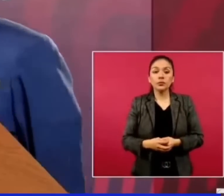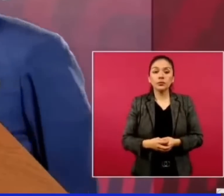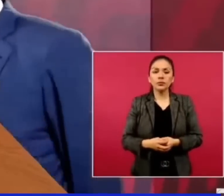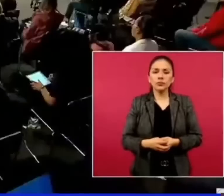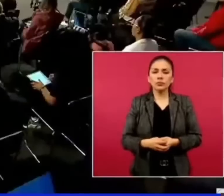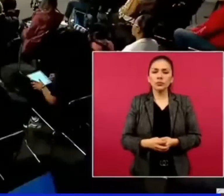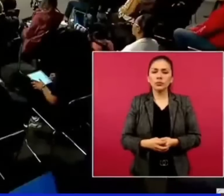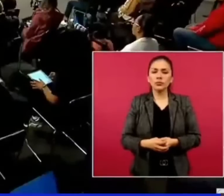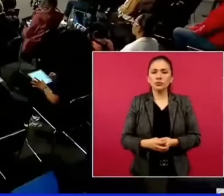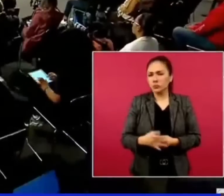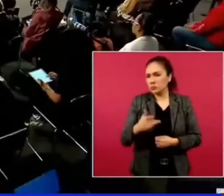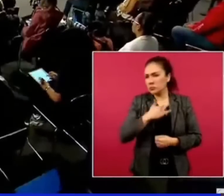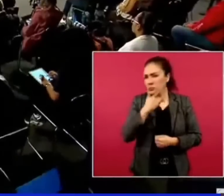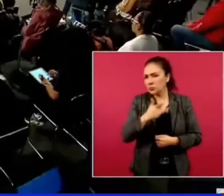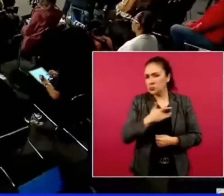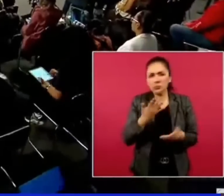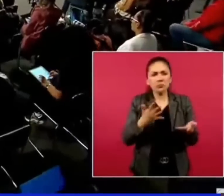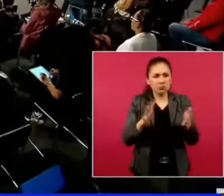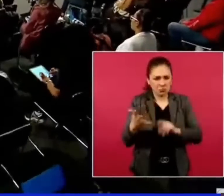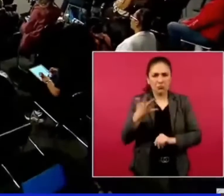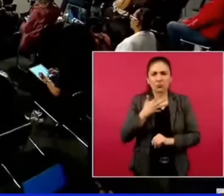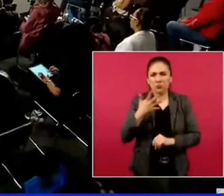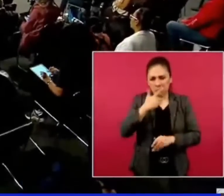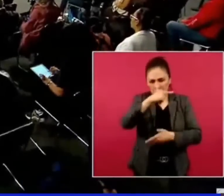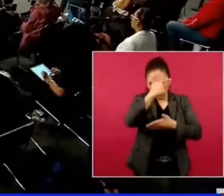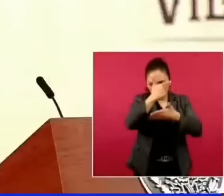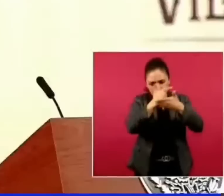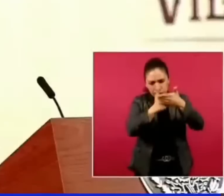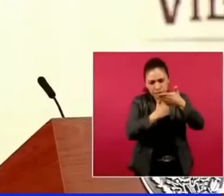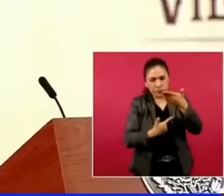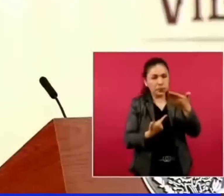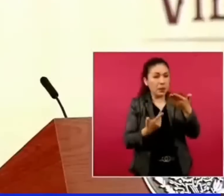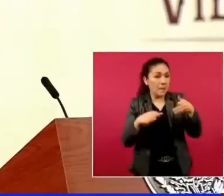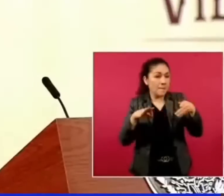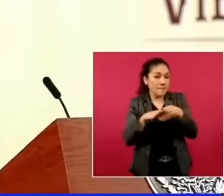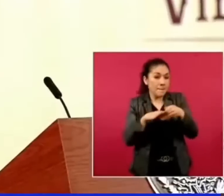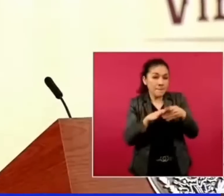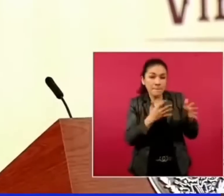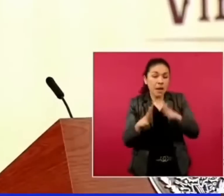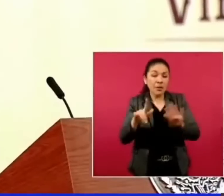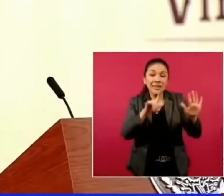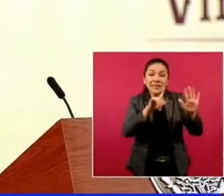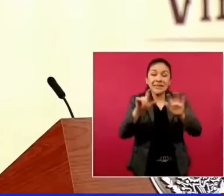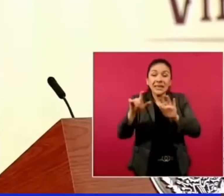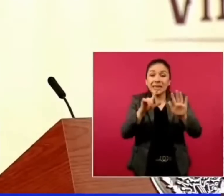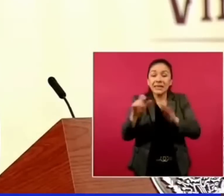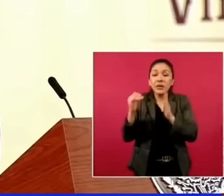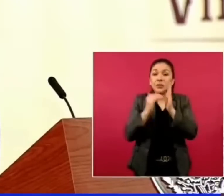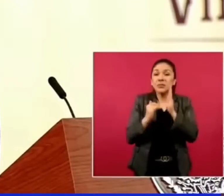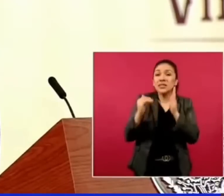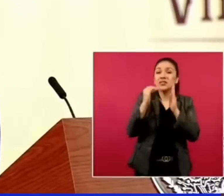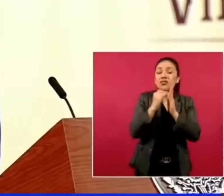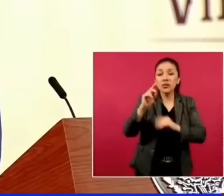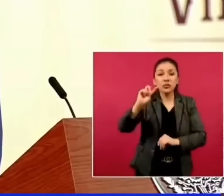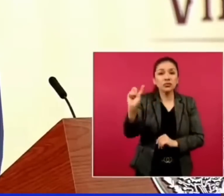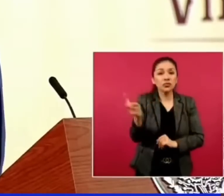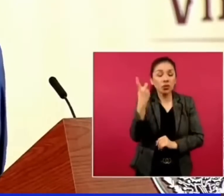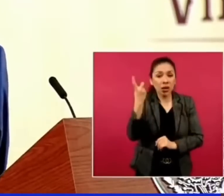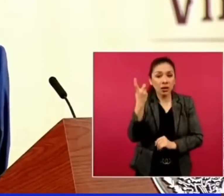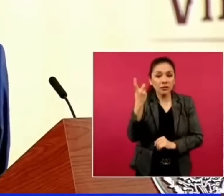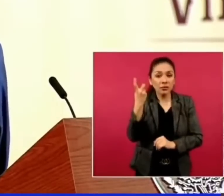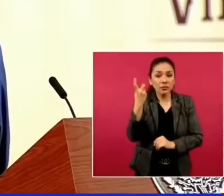hay una estimación de alrededor de 700 millones de dólares.